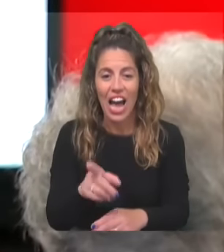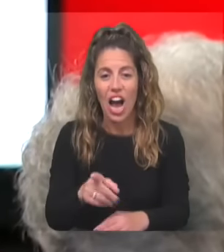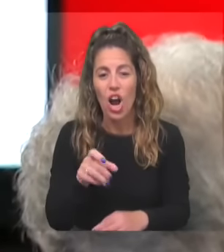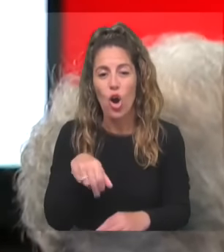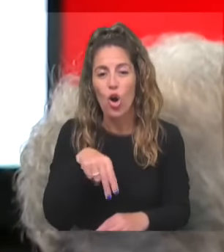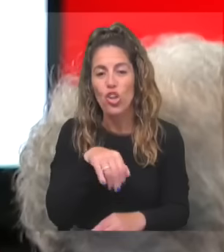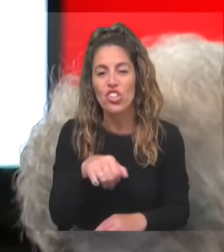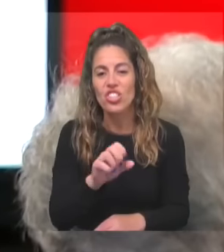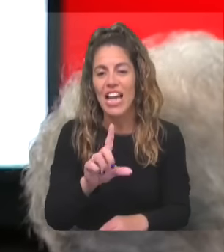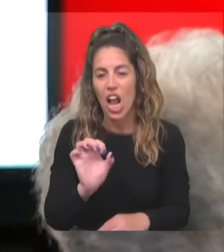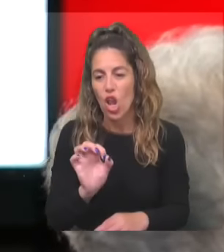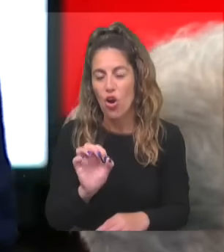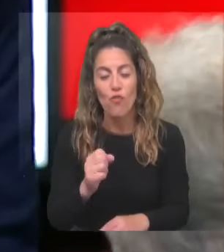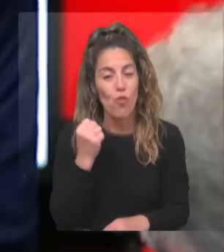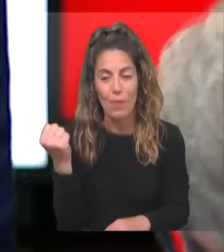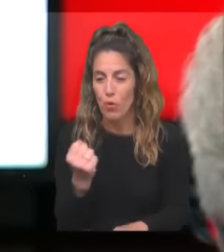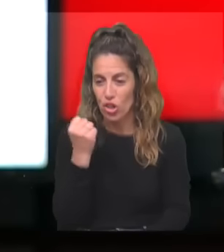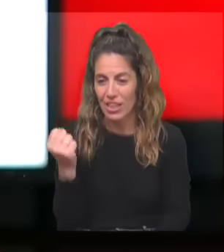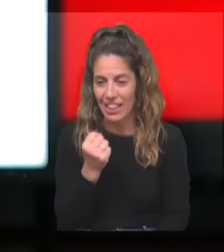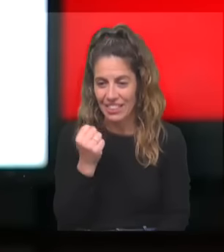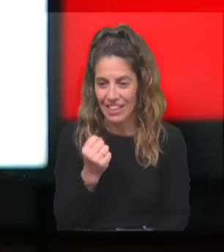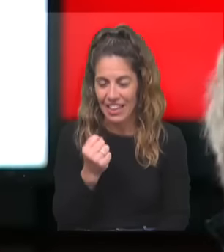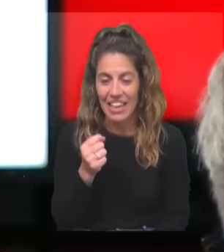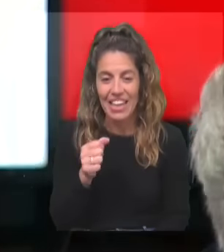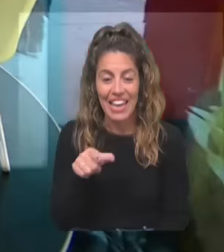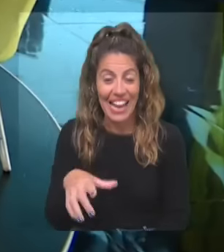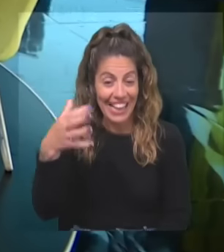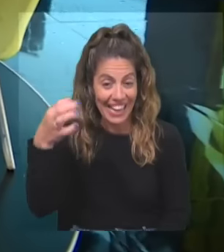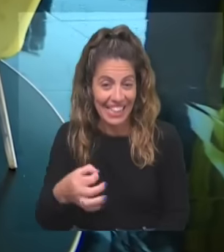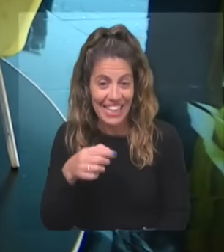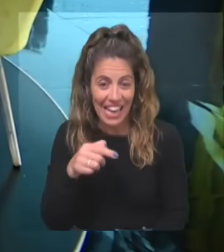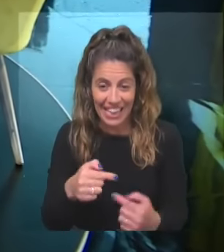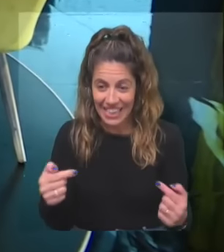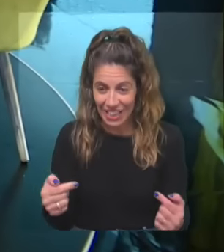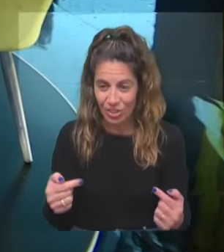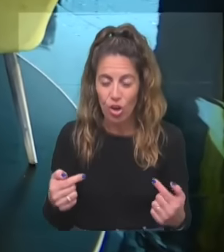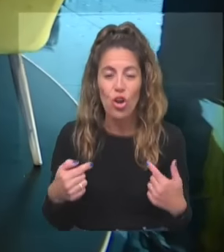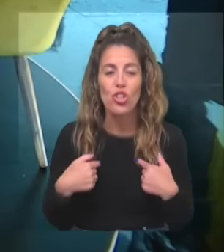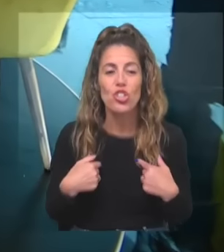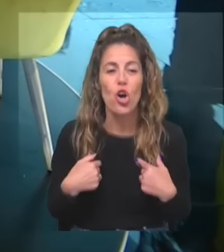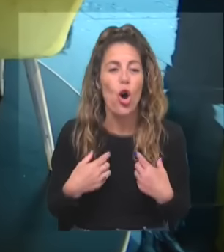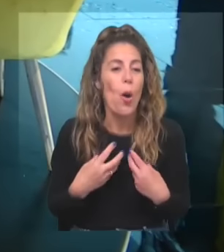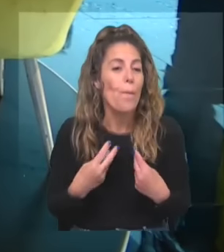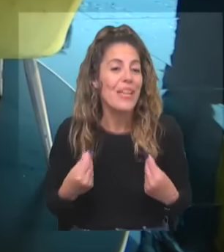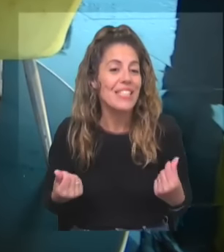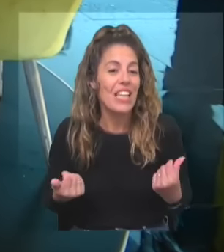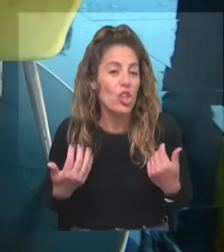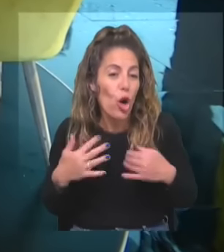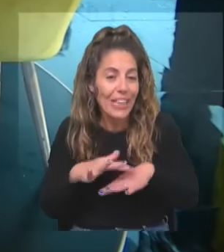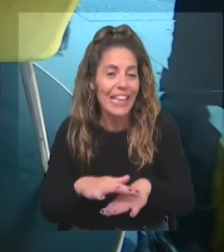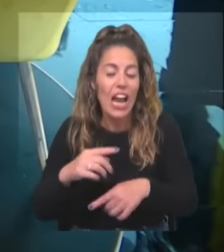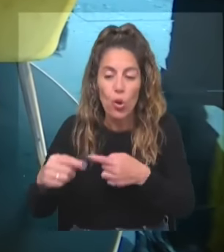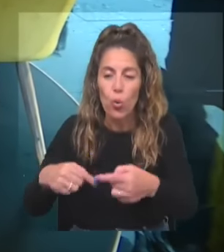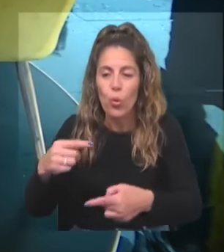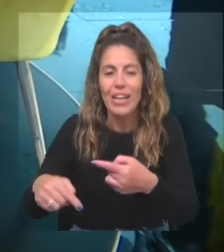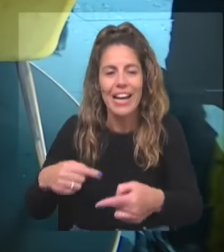clave, porque hubo un factor además de creer en esto, ¿no? Yo me siento formar parte de una generación que